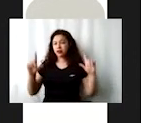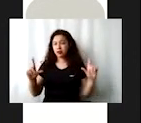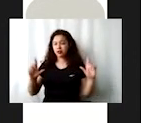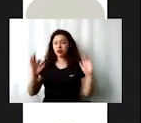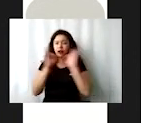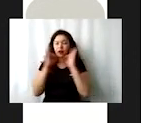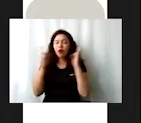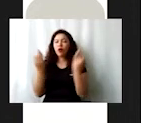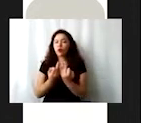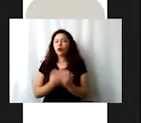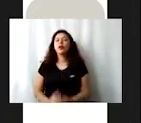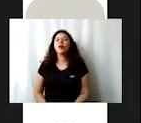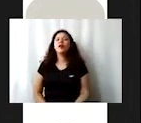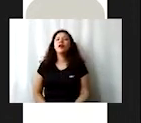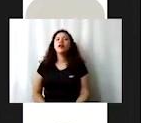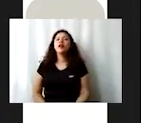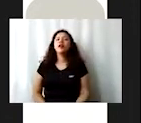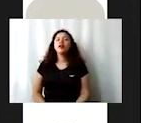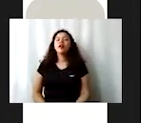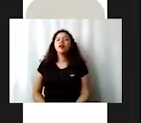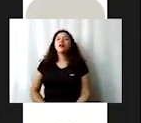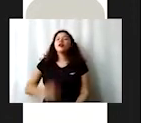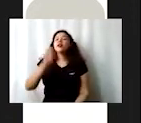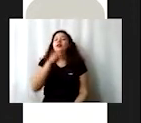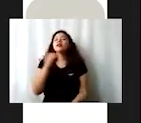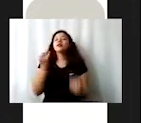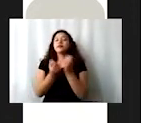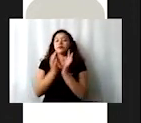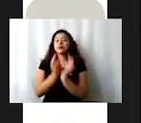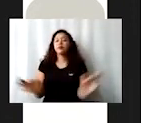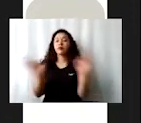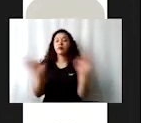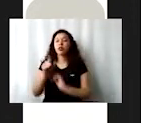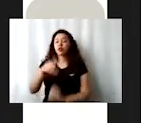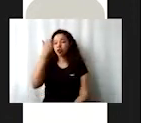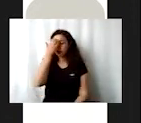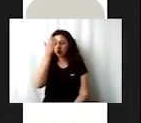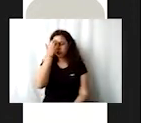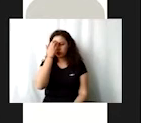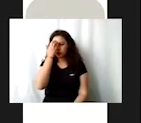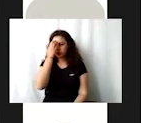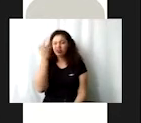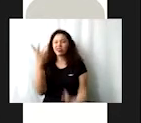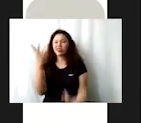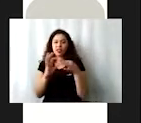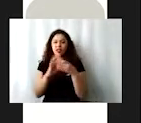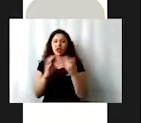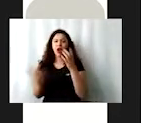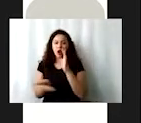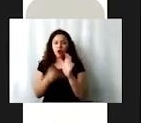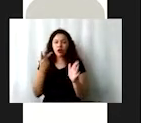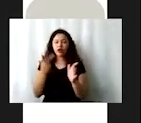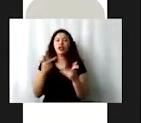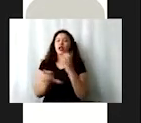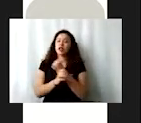formato. También es importante que tú conozcas y especificar nuevamente que los